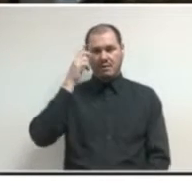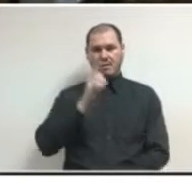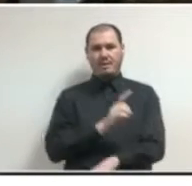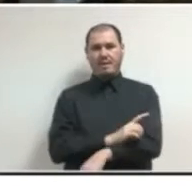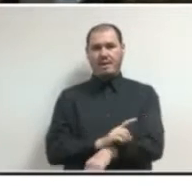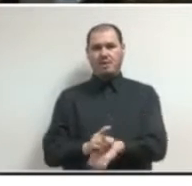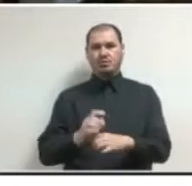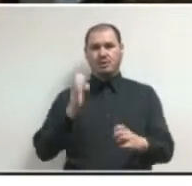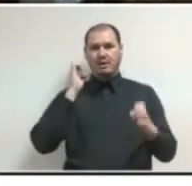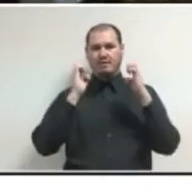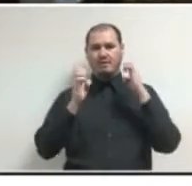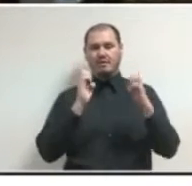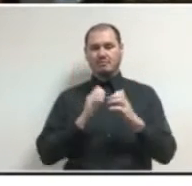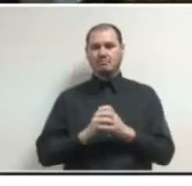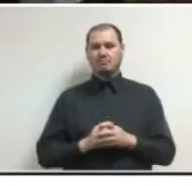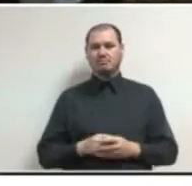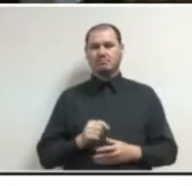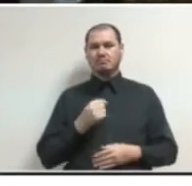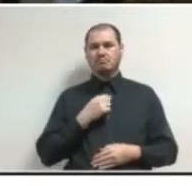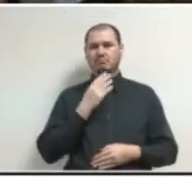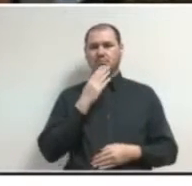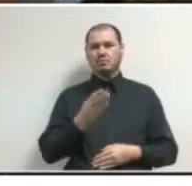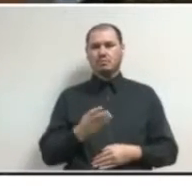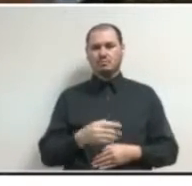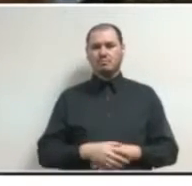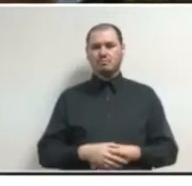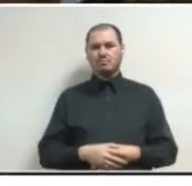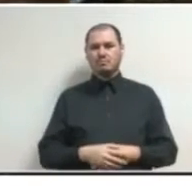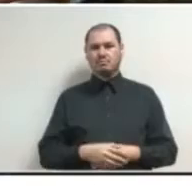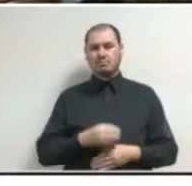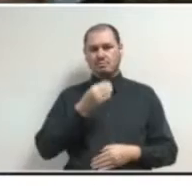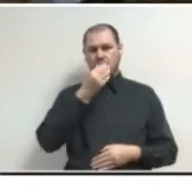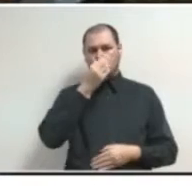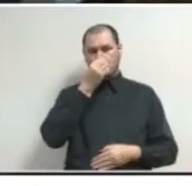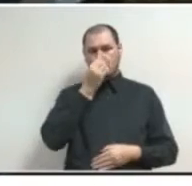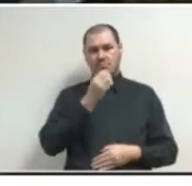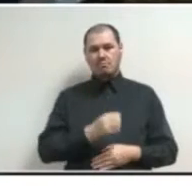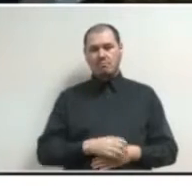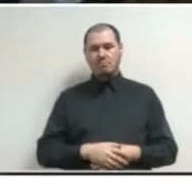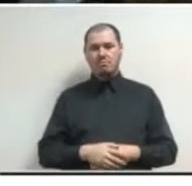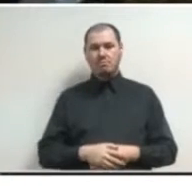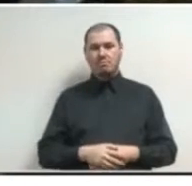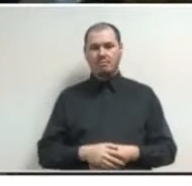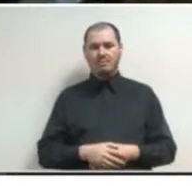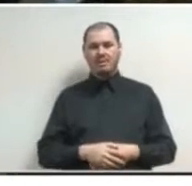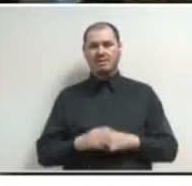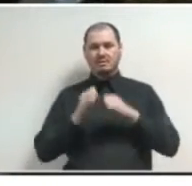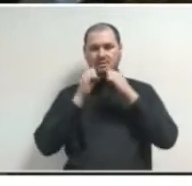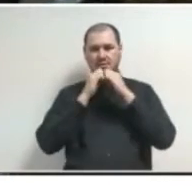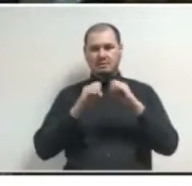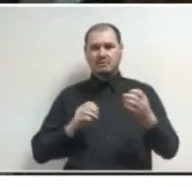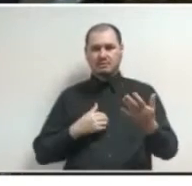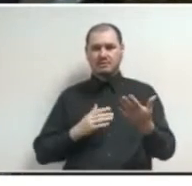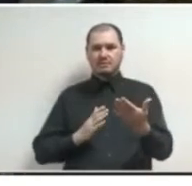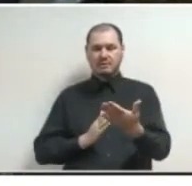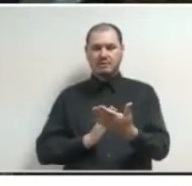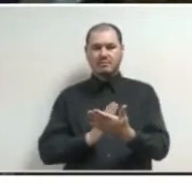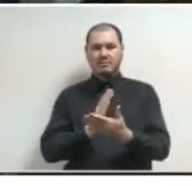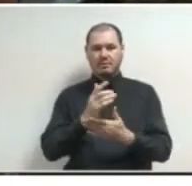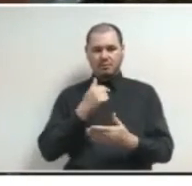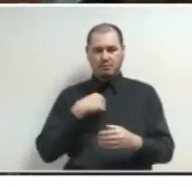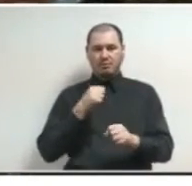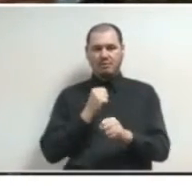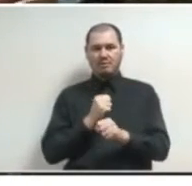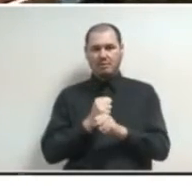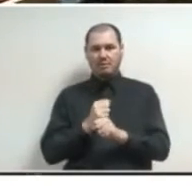Pamba y Cuaco caso en especial. No, le voy a hacer con el secretario. Pues éramos Yepi Guaychanterón,